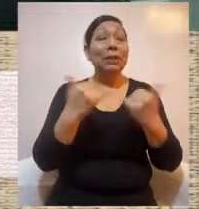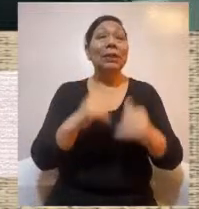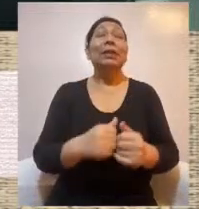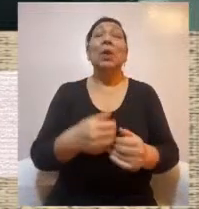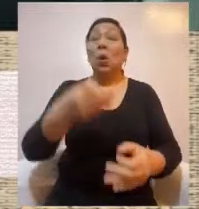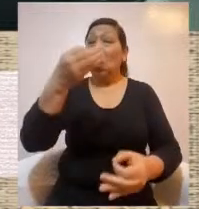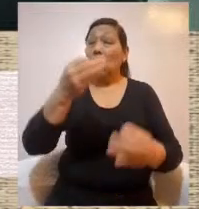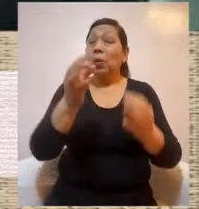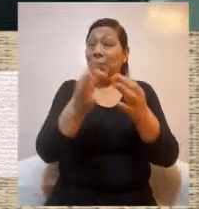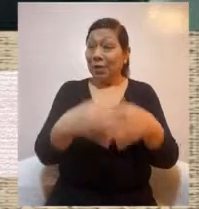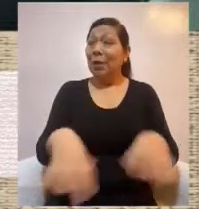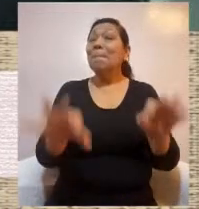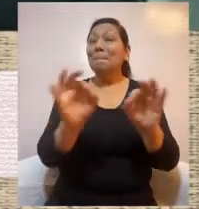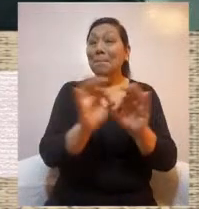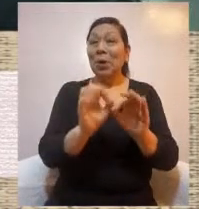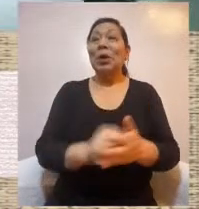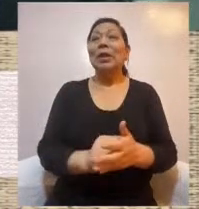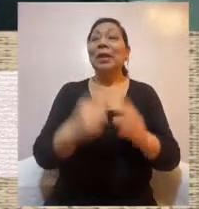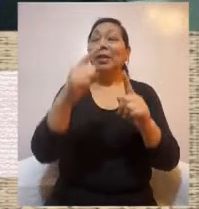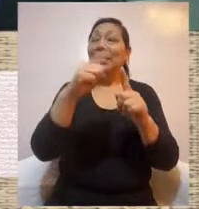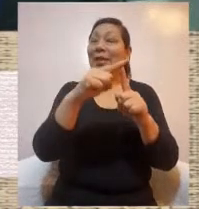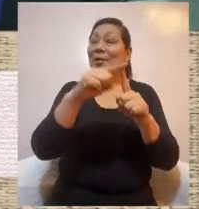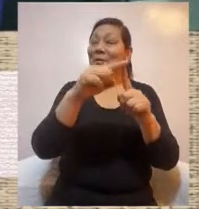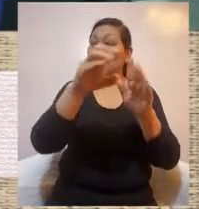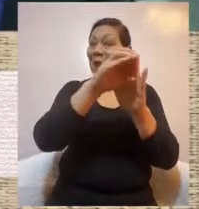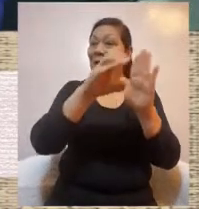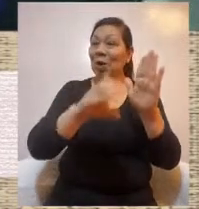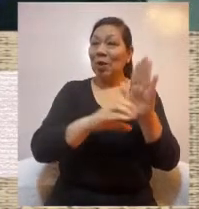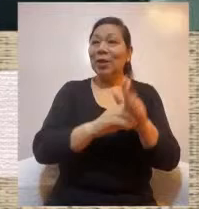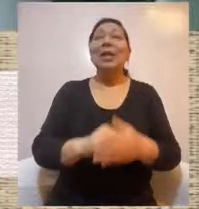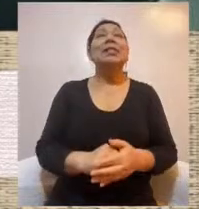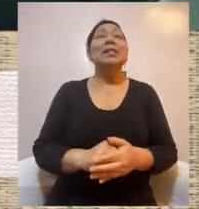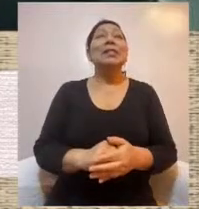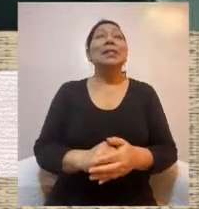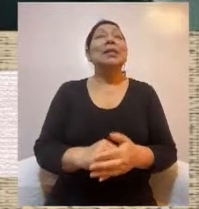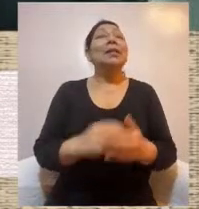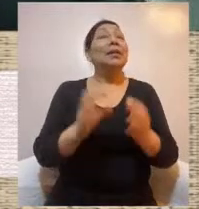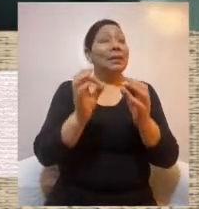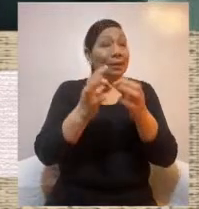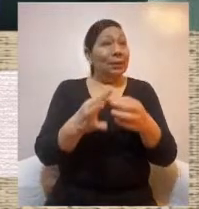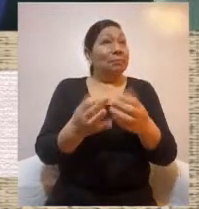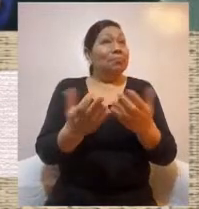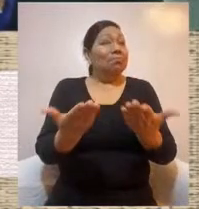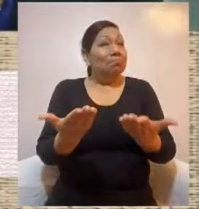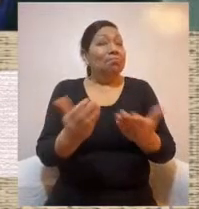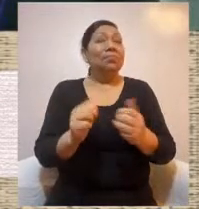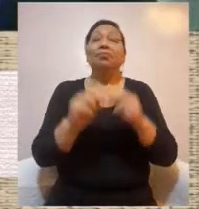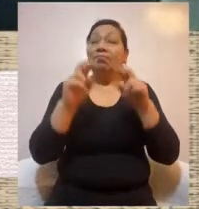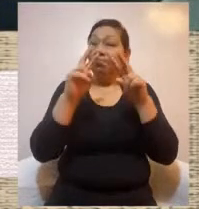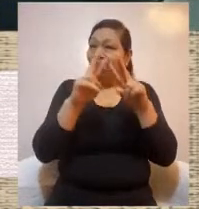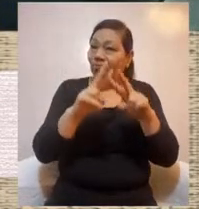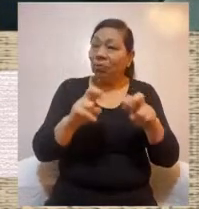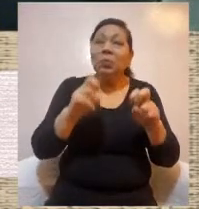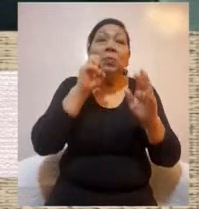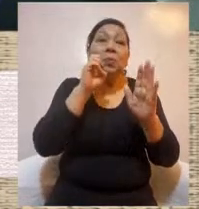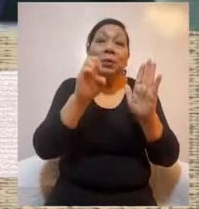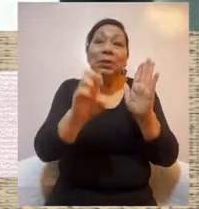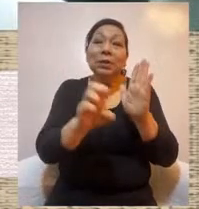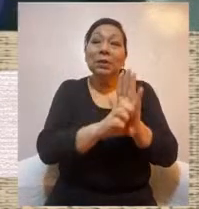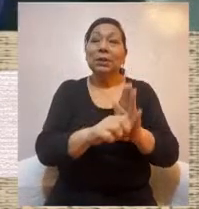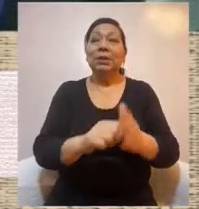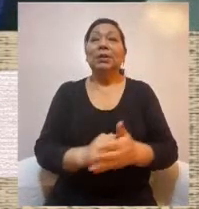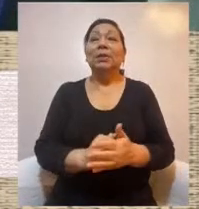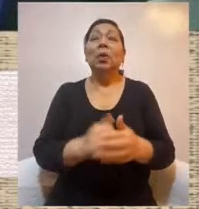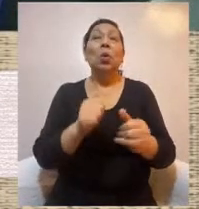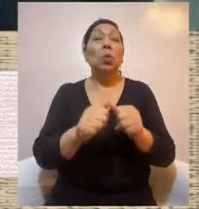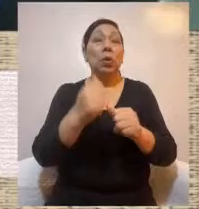de este fallo importante del Tribunal Constitucional y es importante que analicemos, por